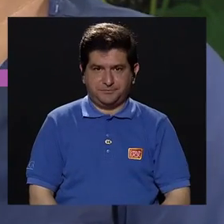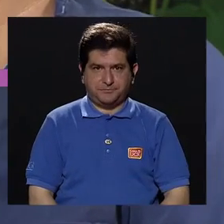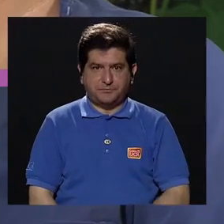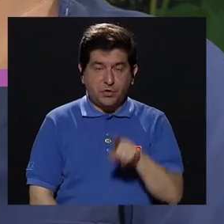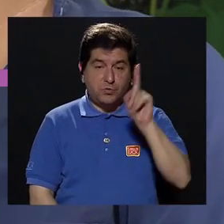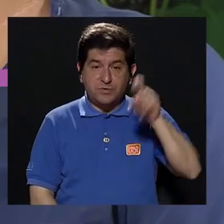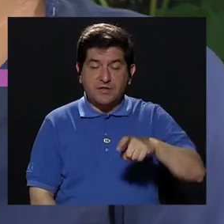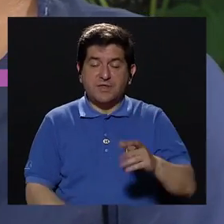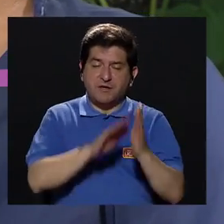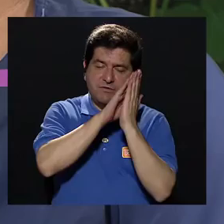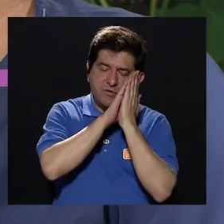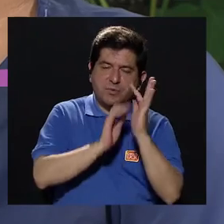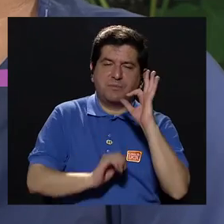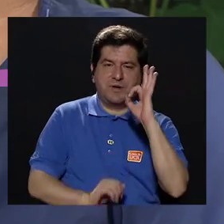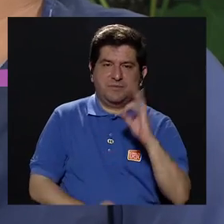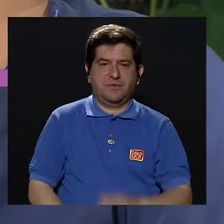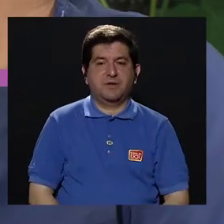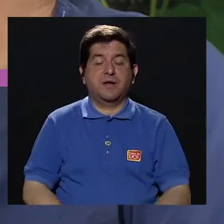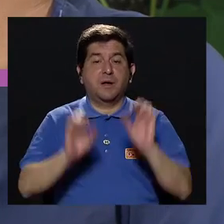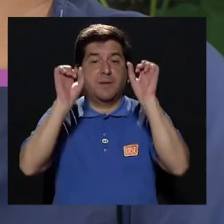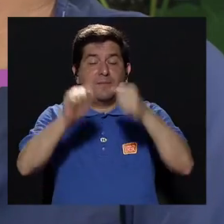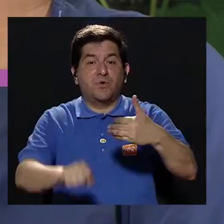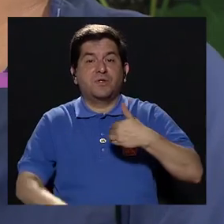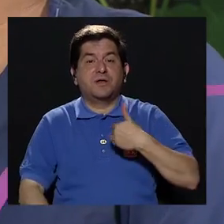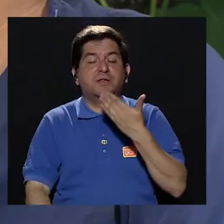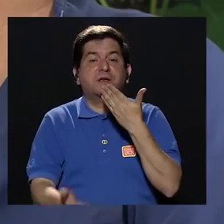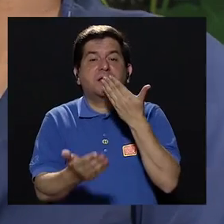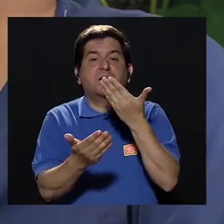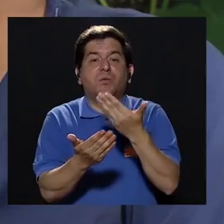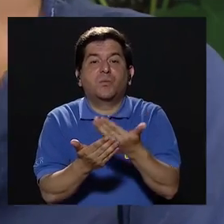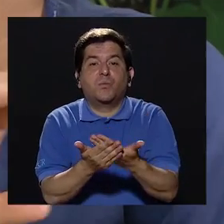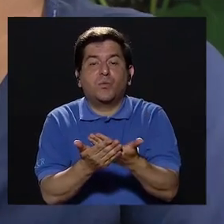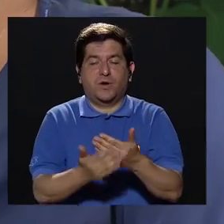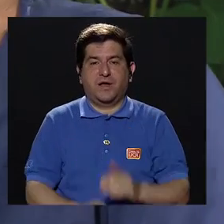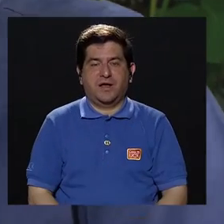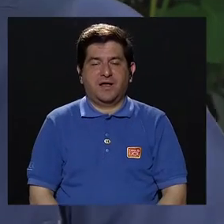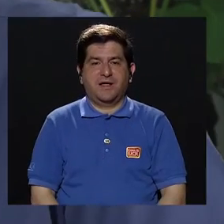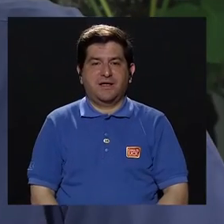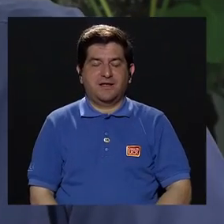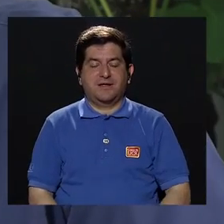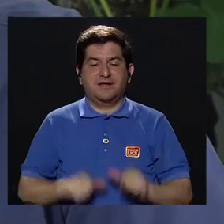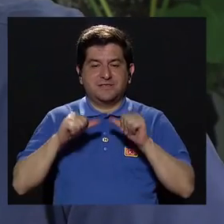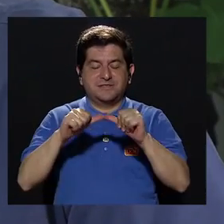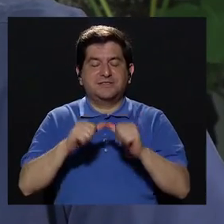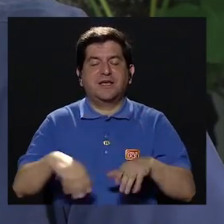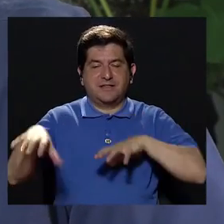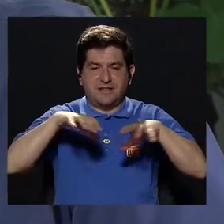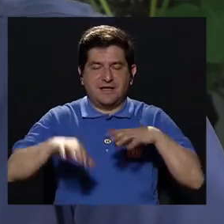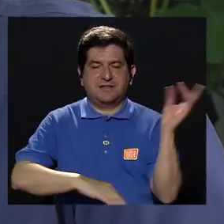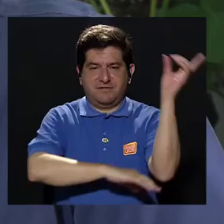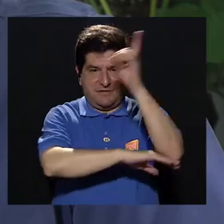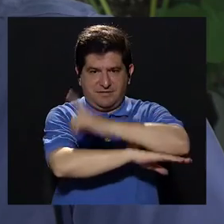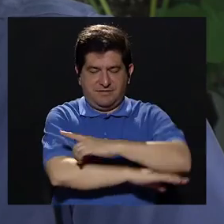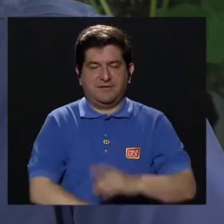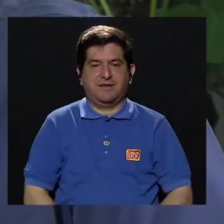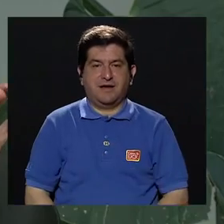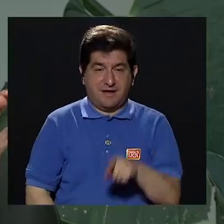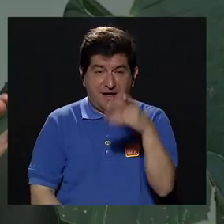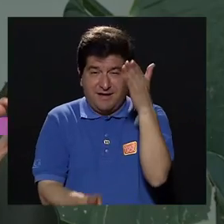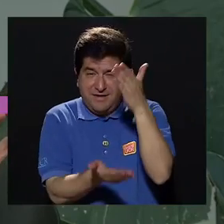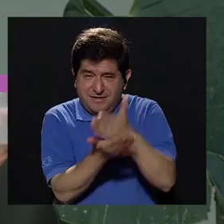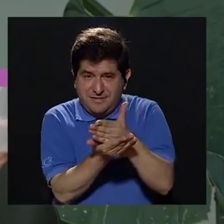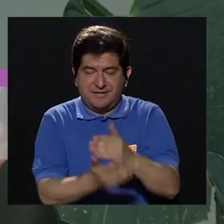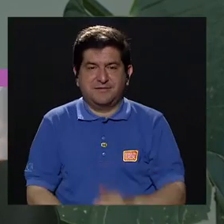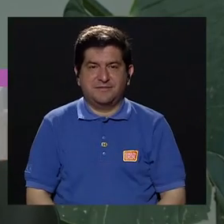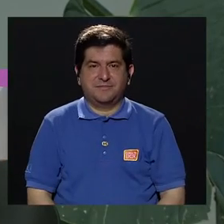recomendándolo, que usted debe dormir bien para tener una buena, un buen día al día siguiente. Yo quisiera, Andrés, que quedemos